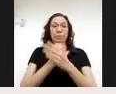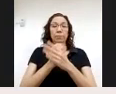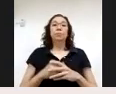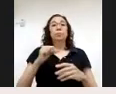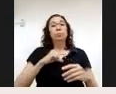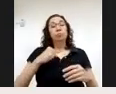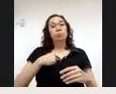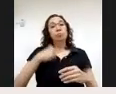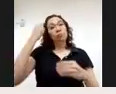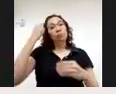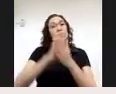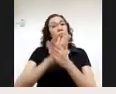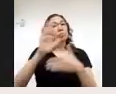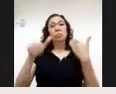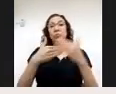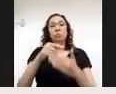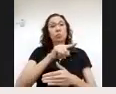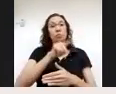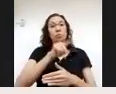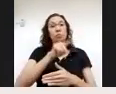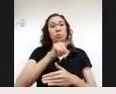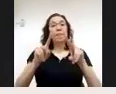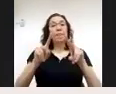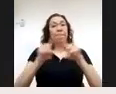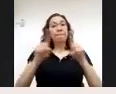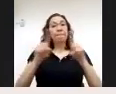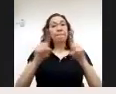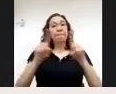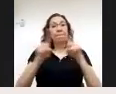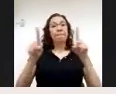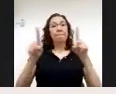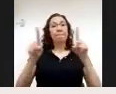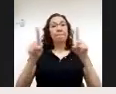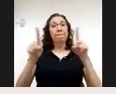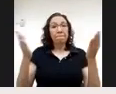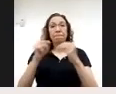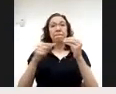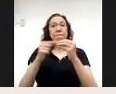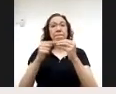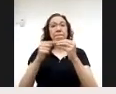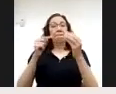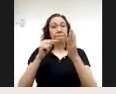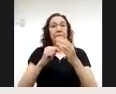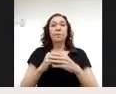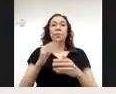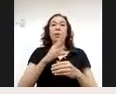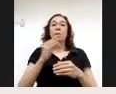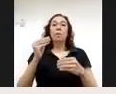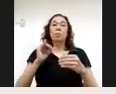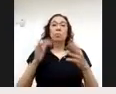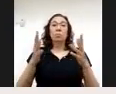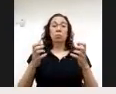Yo creo que todos ustedes han visto diferentes mensajes acerca de esto y quiero